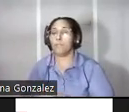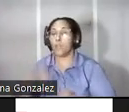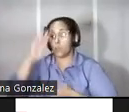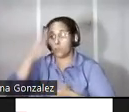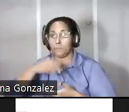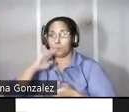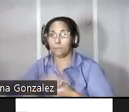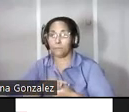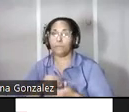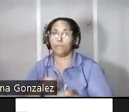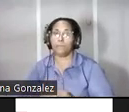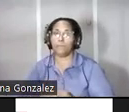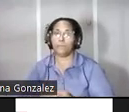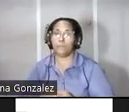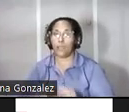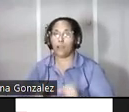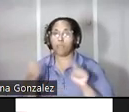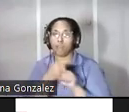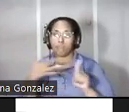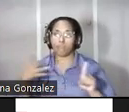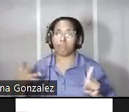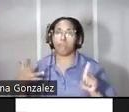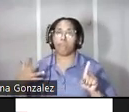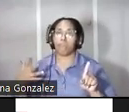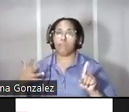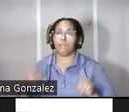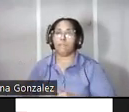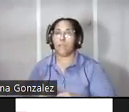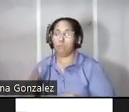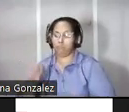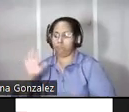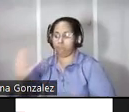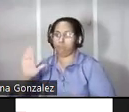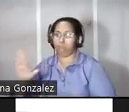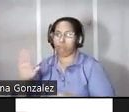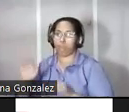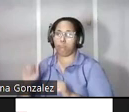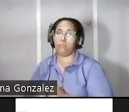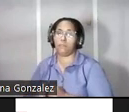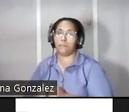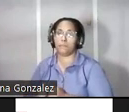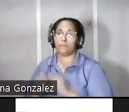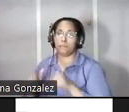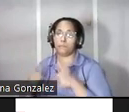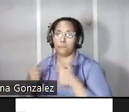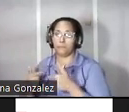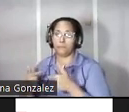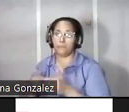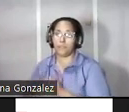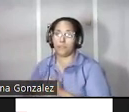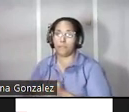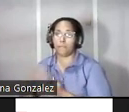niños se concebían como su extensión, como su propiedad. Y si ella planificaba cometer